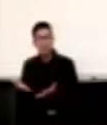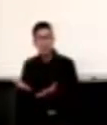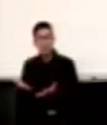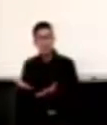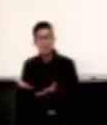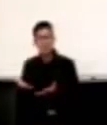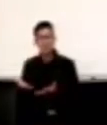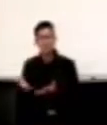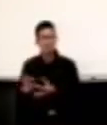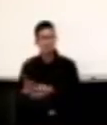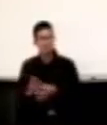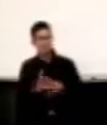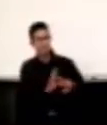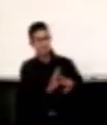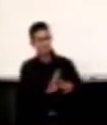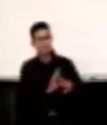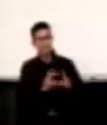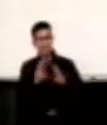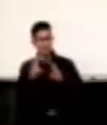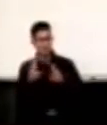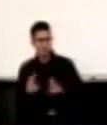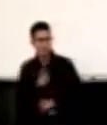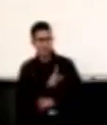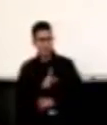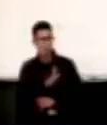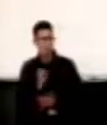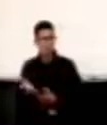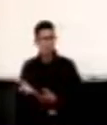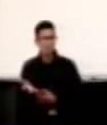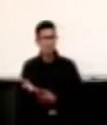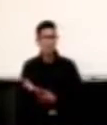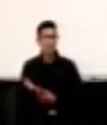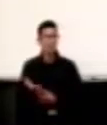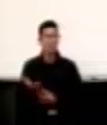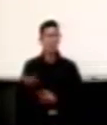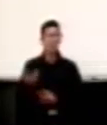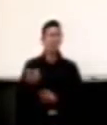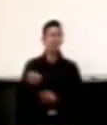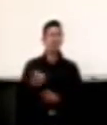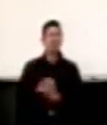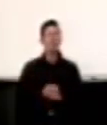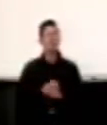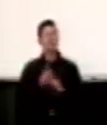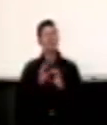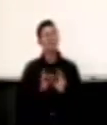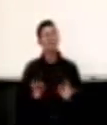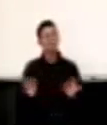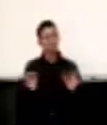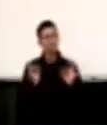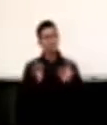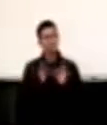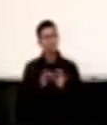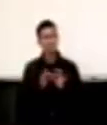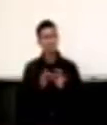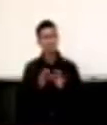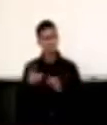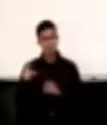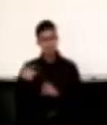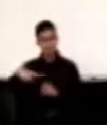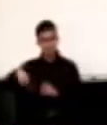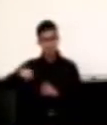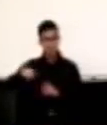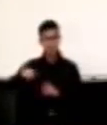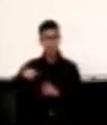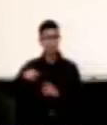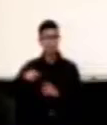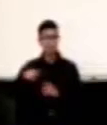con cuestiones públicas en general, ¿no? Entonces, creo que esa parte es muy importante en el momento en que los partidos políticos, en